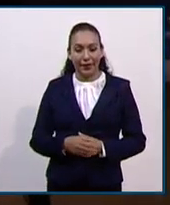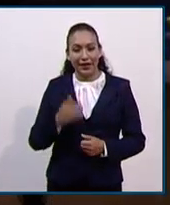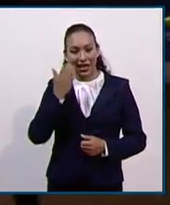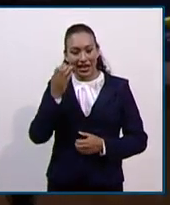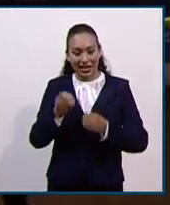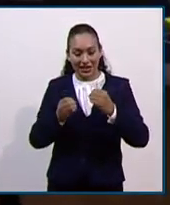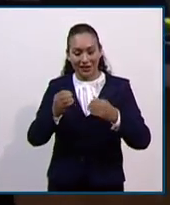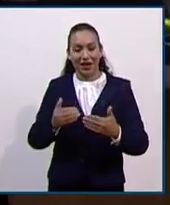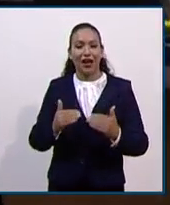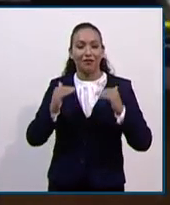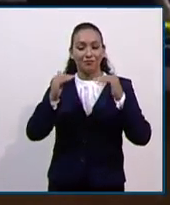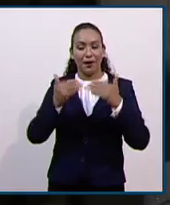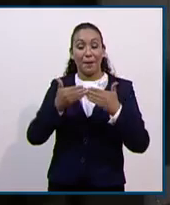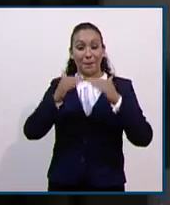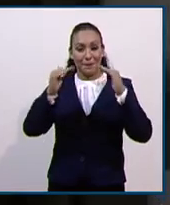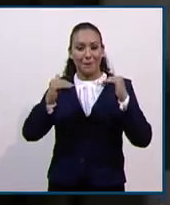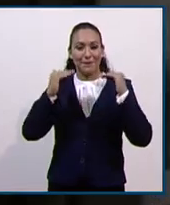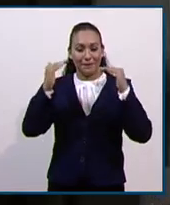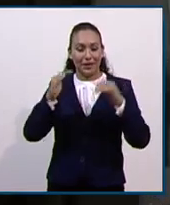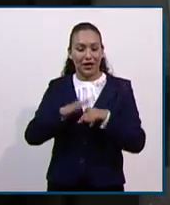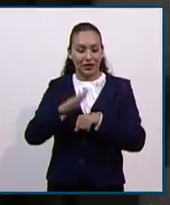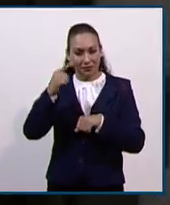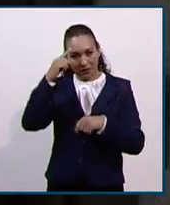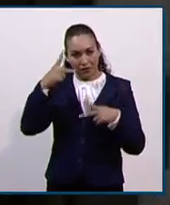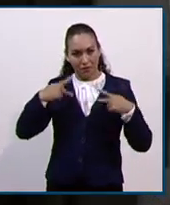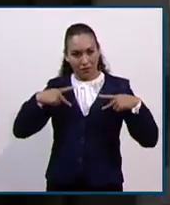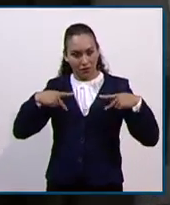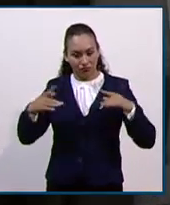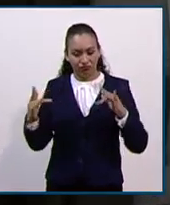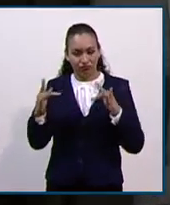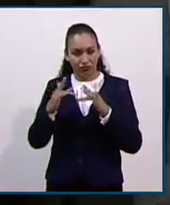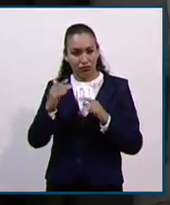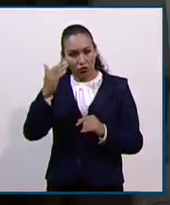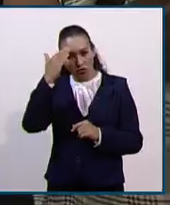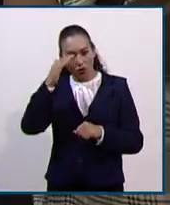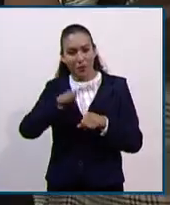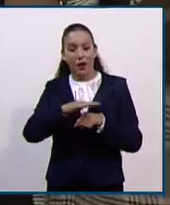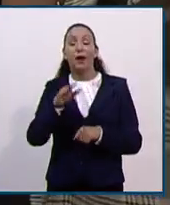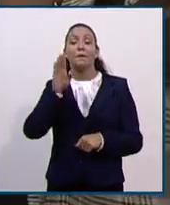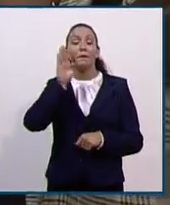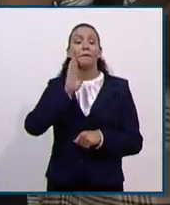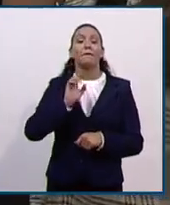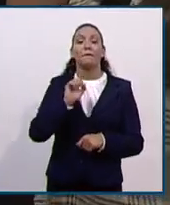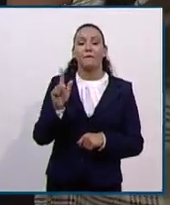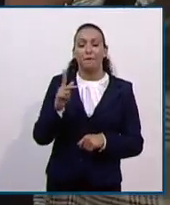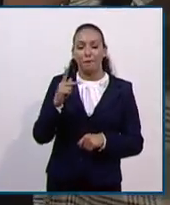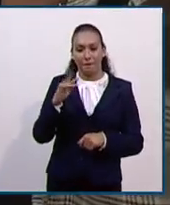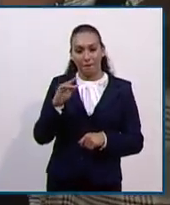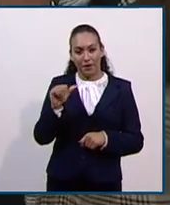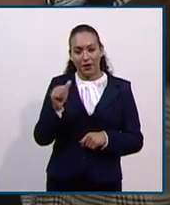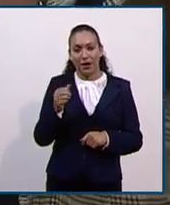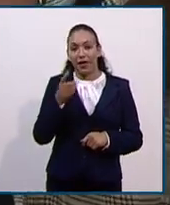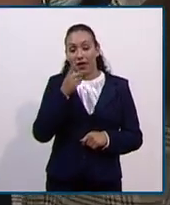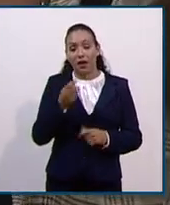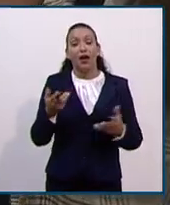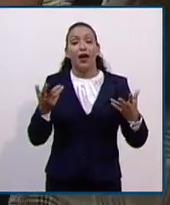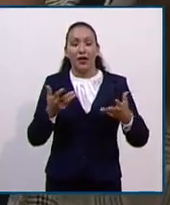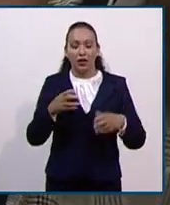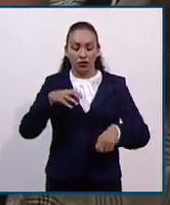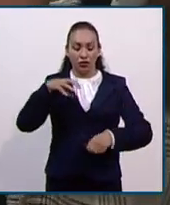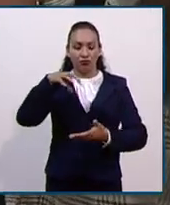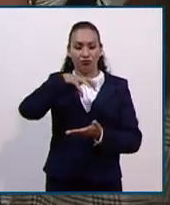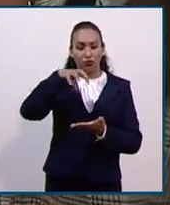tribunal y acercar la justicia a la sociedad, por instrucciones de la ministra presidenta Norma Lucía Piña, se creó la Dirección General